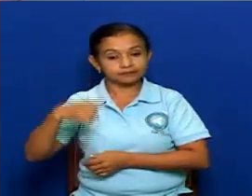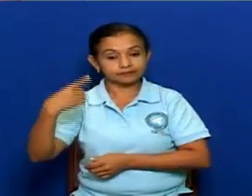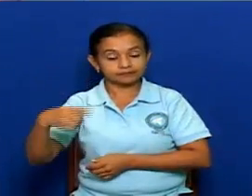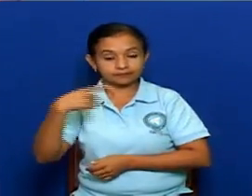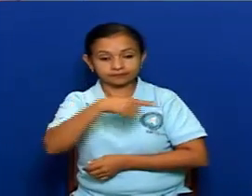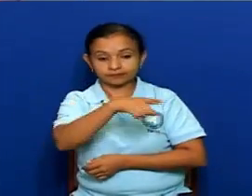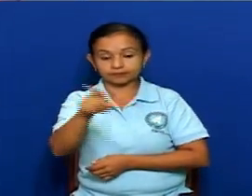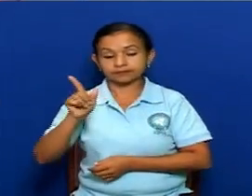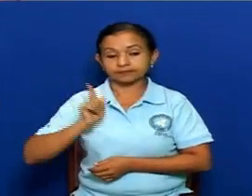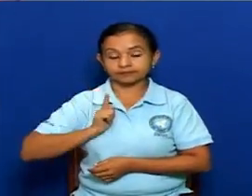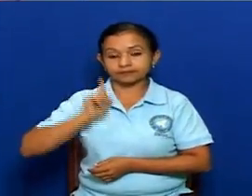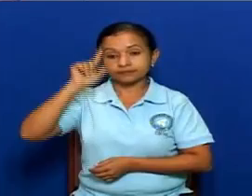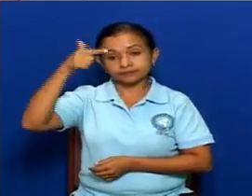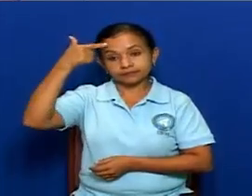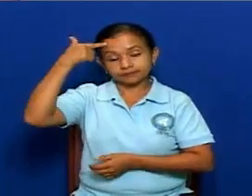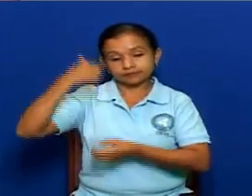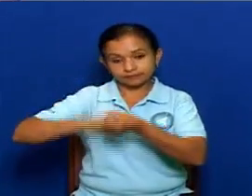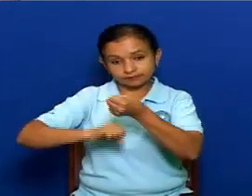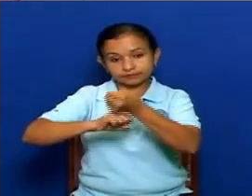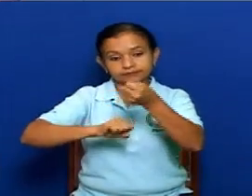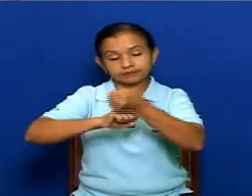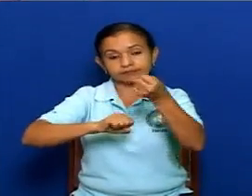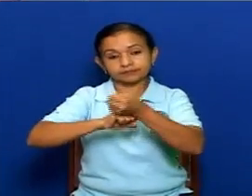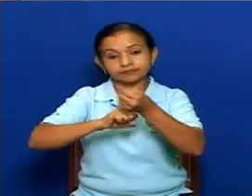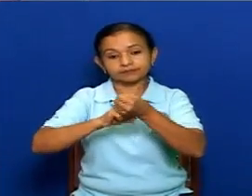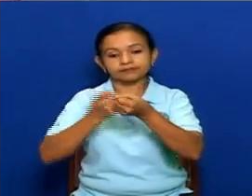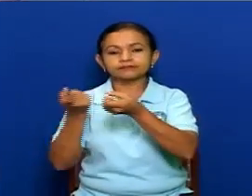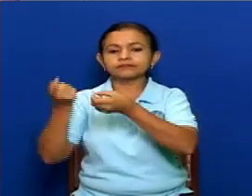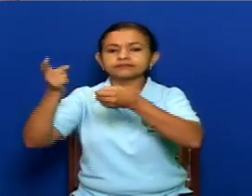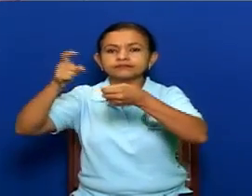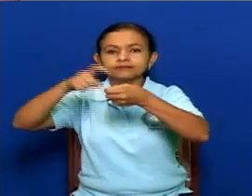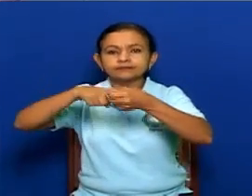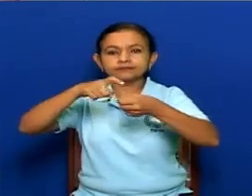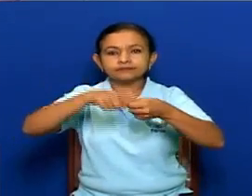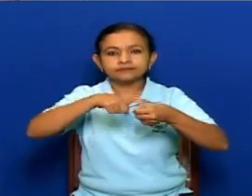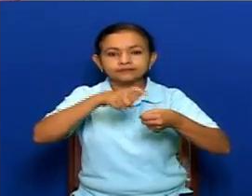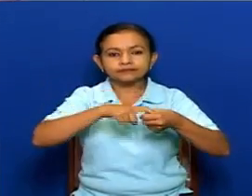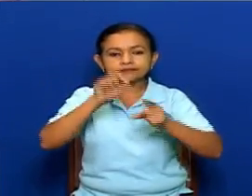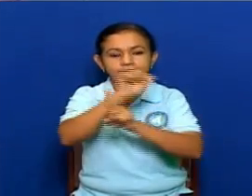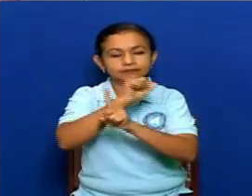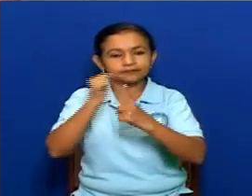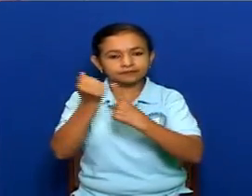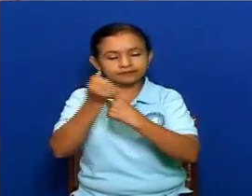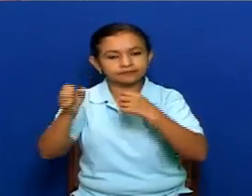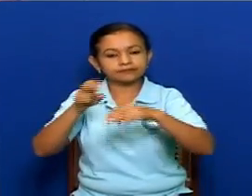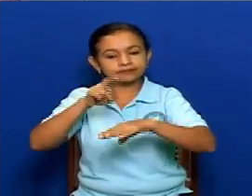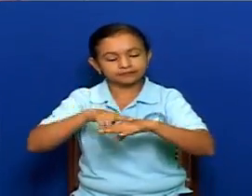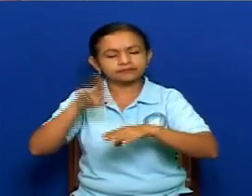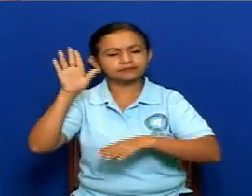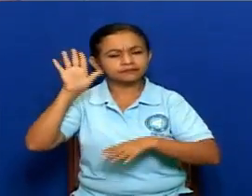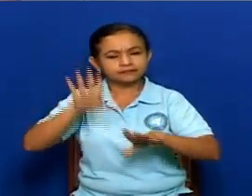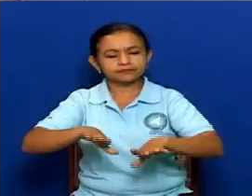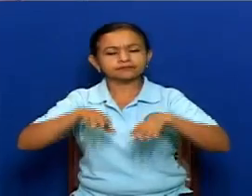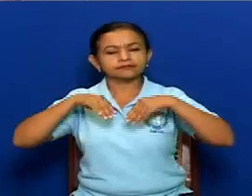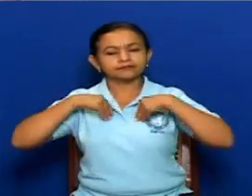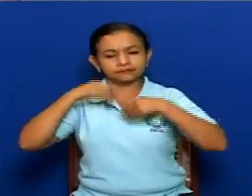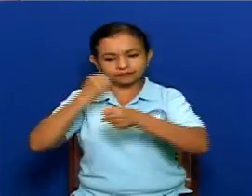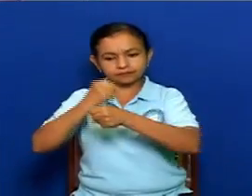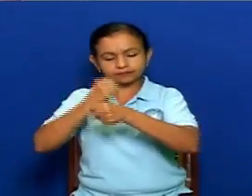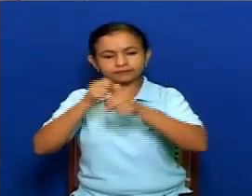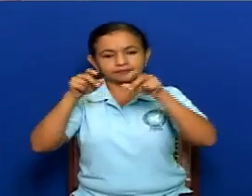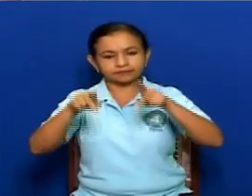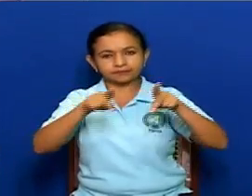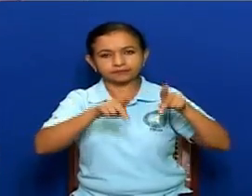que promueve nuestro gobierno. Asumiendo esto, es la coordinación en la cual la Asamblea Nacional asume este compromiso con los trabajadores.